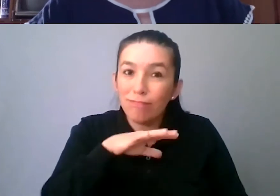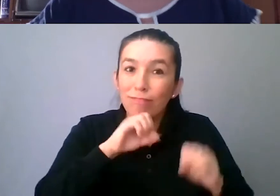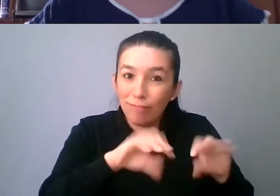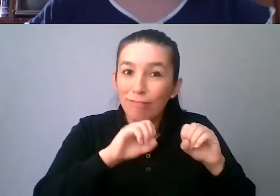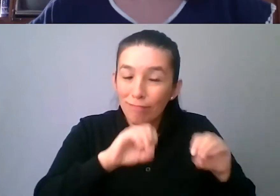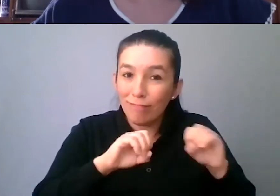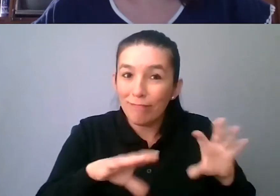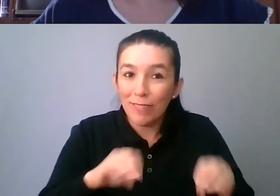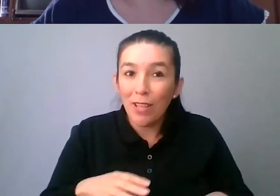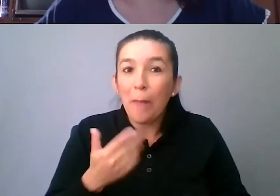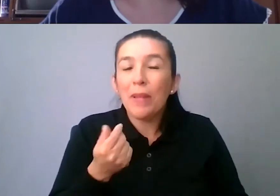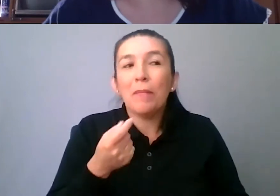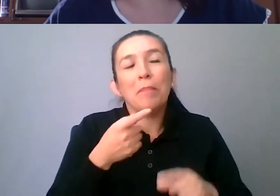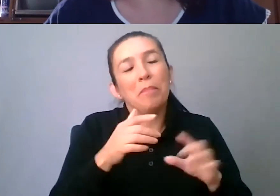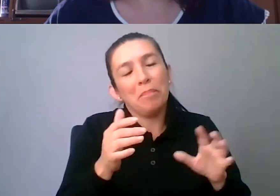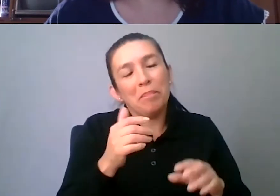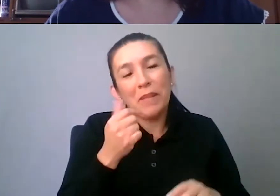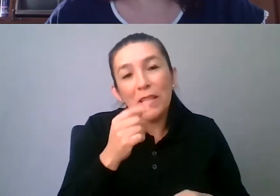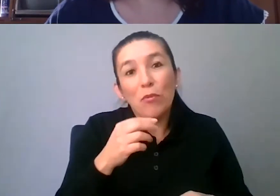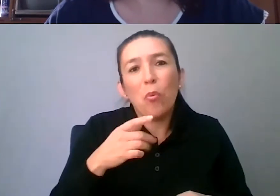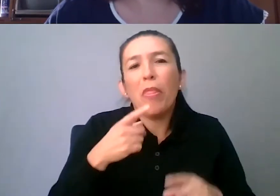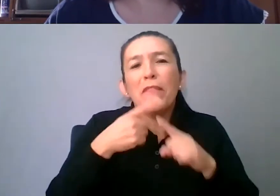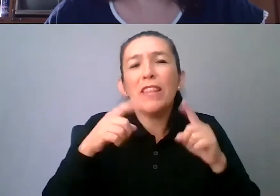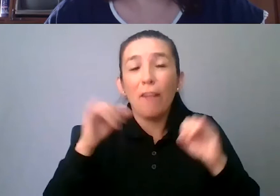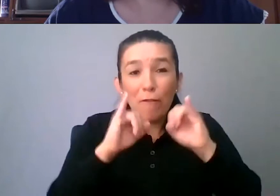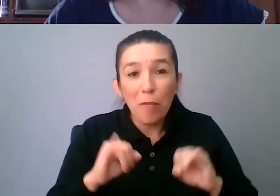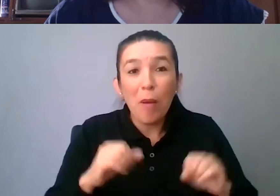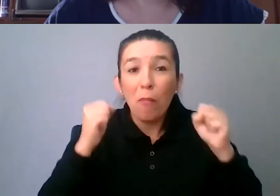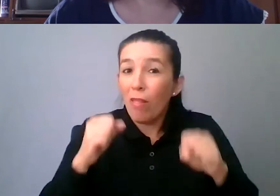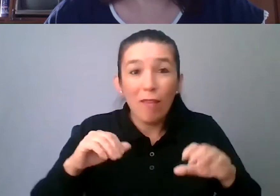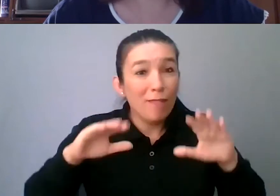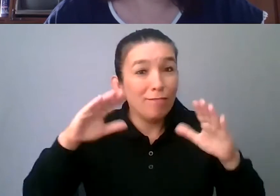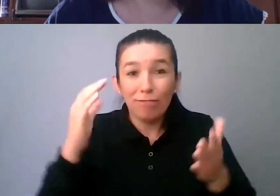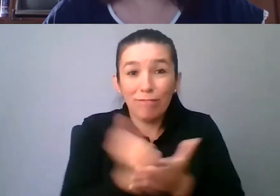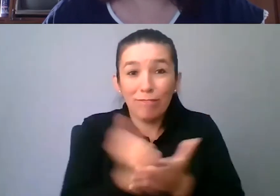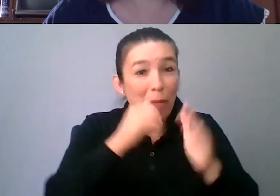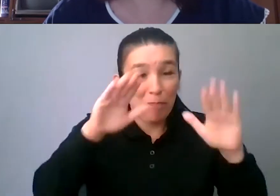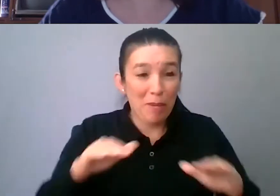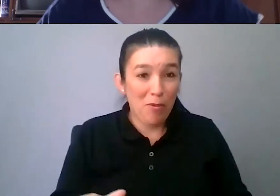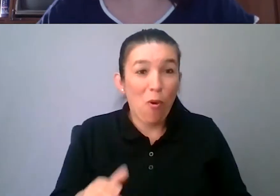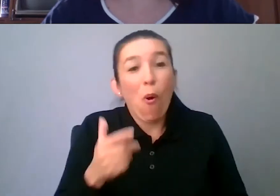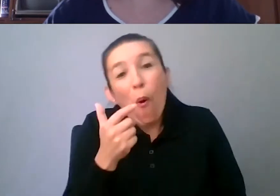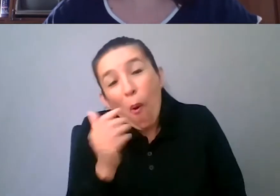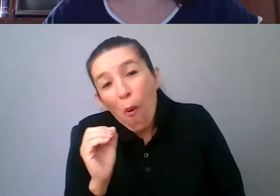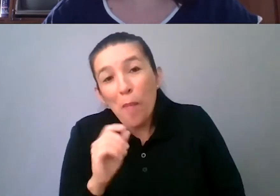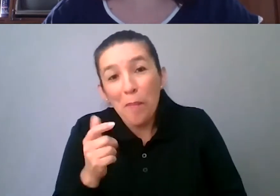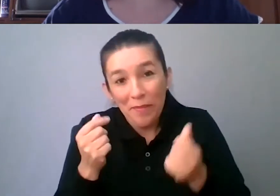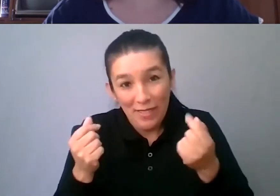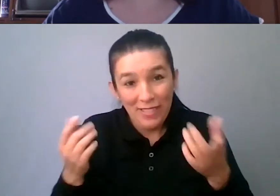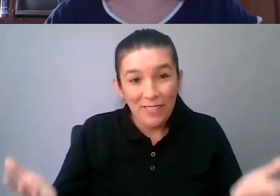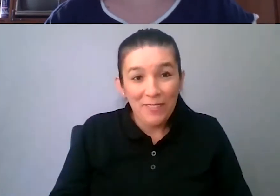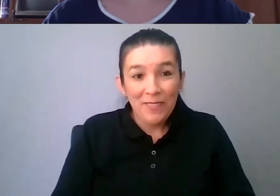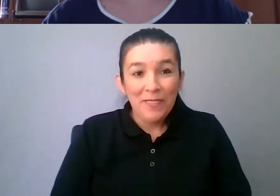niño que con procesos distintos igual puedes llegar a un mismo resultado, por ejemplo, o a un resultado similar en este caso, Sí,